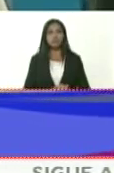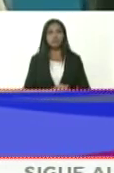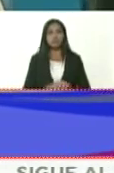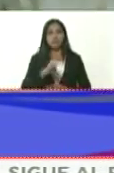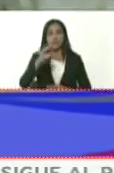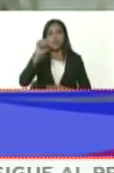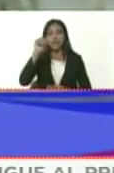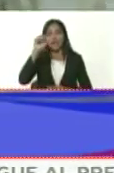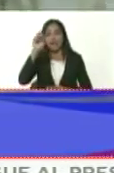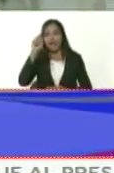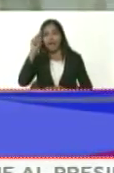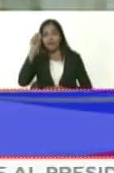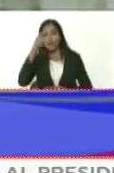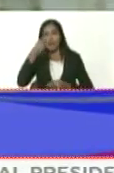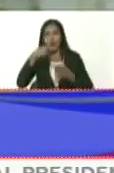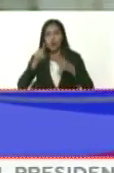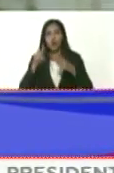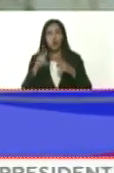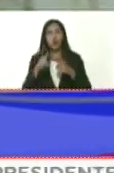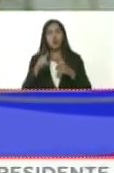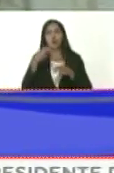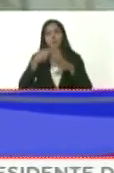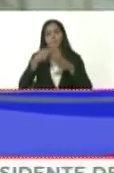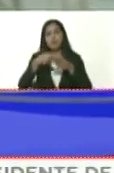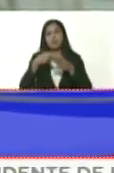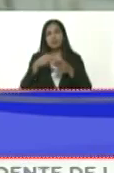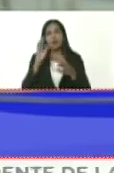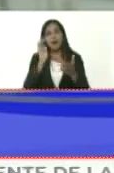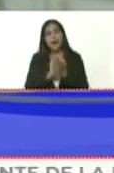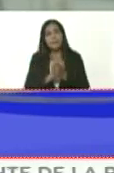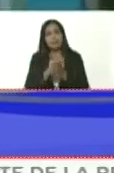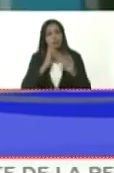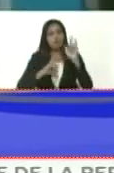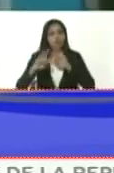castrismo. Héctor Rodríguez, querido compañero,